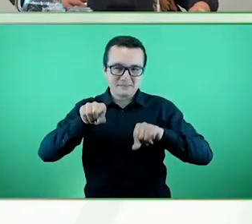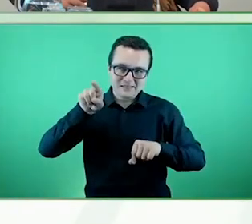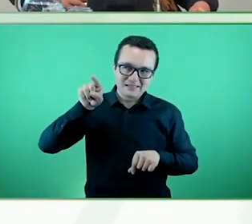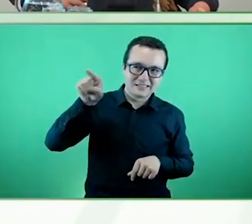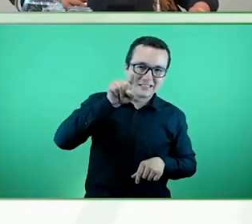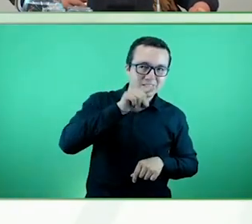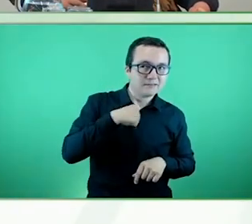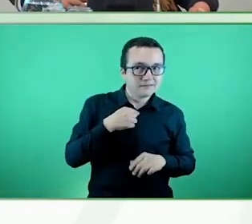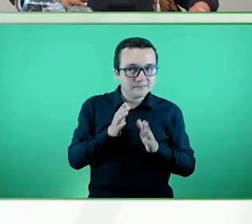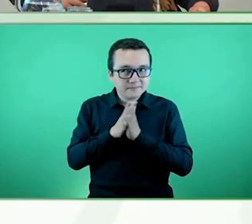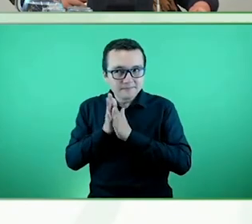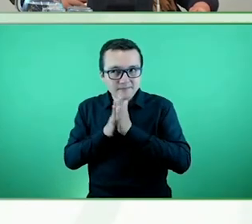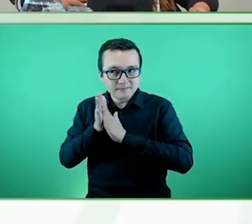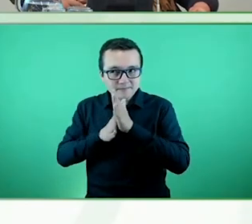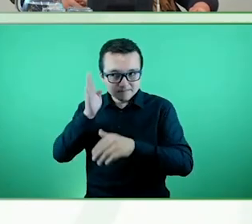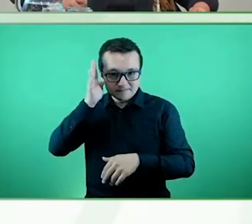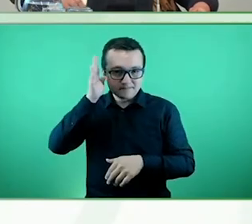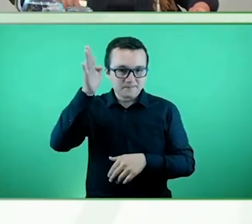este marketplace.